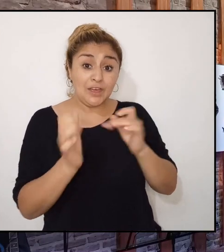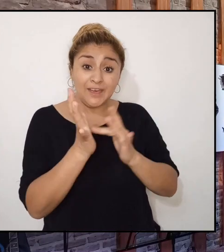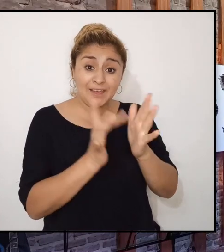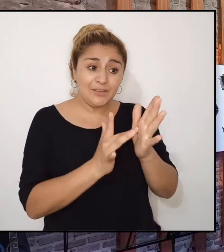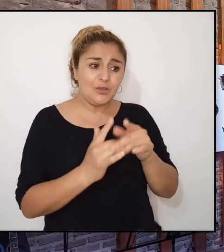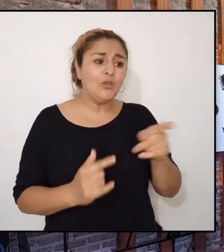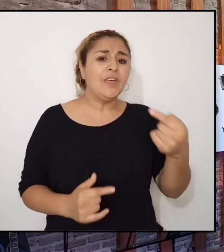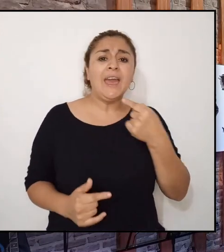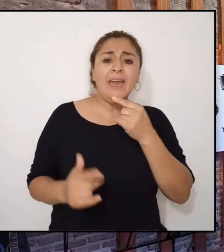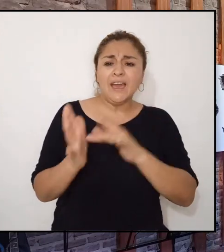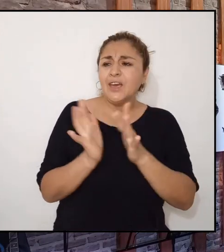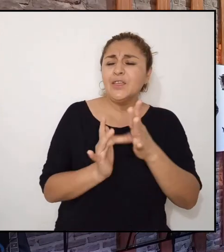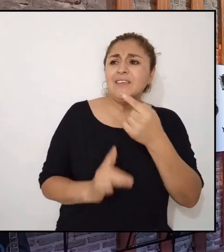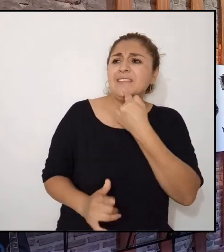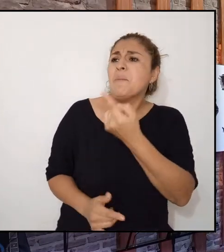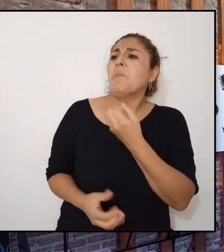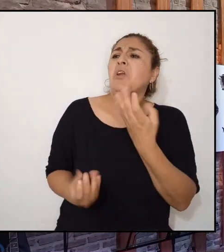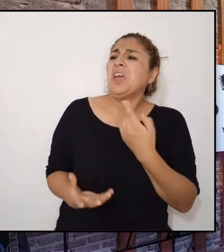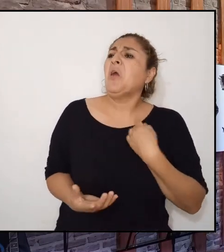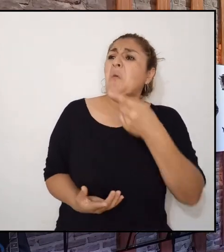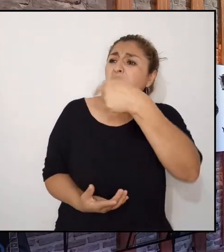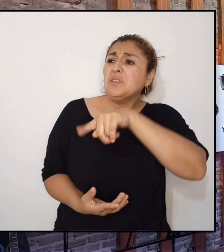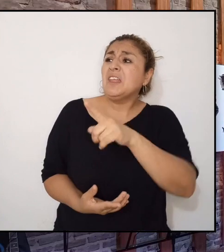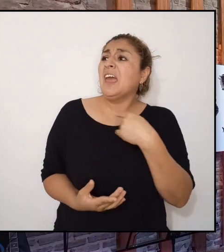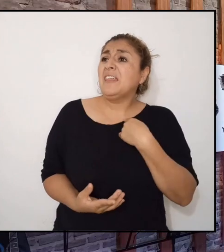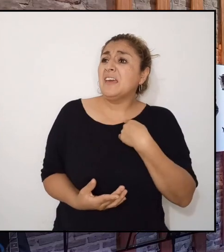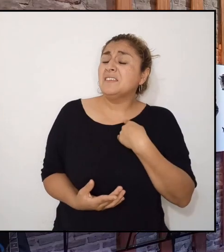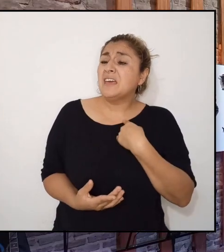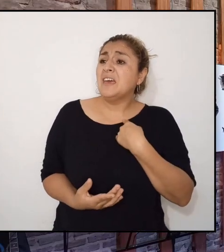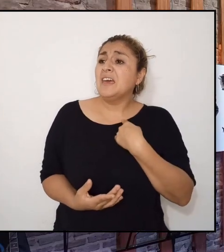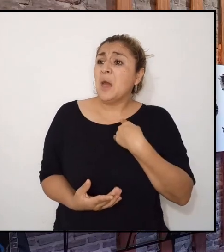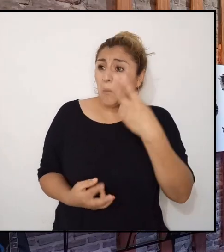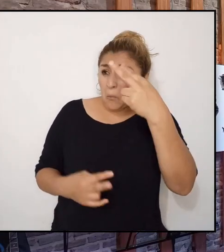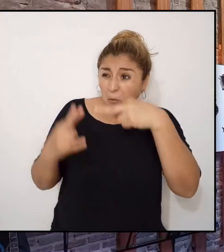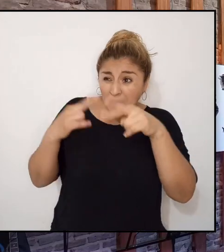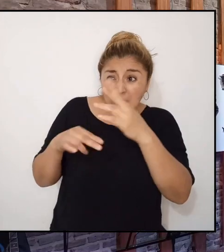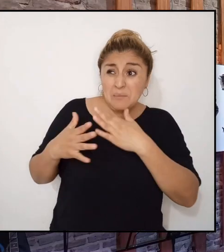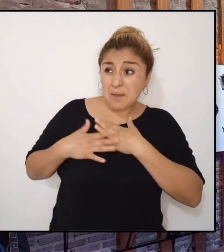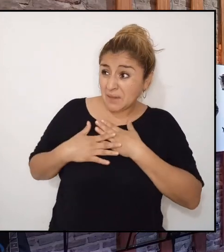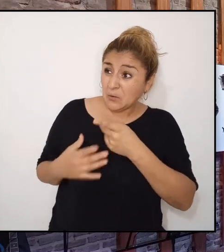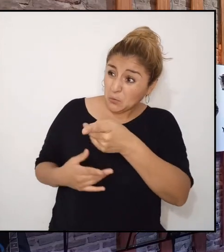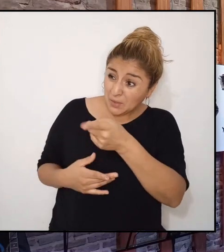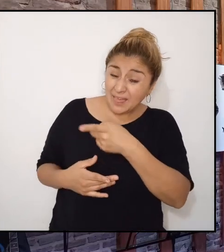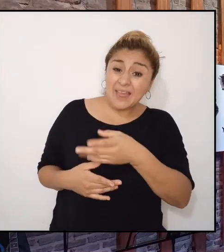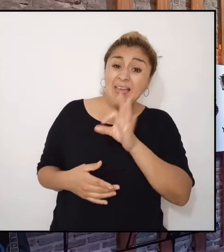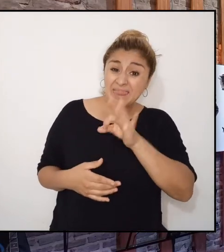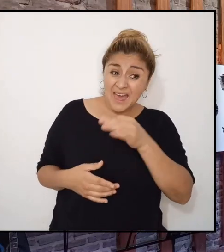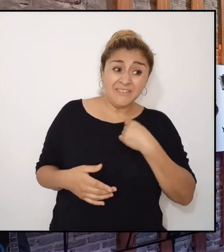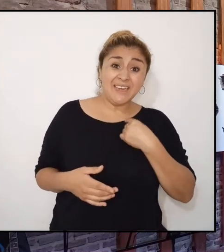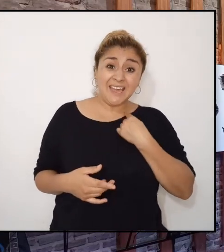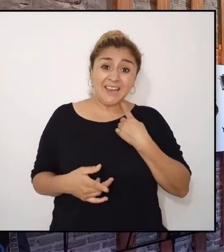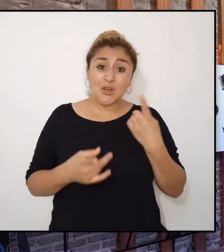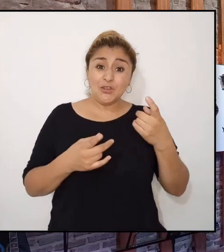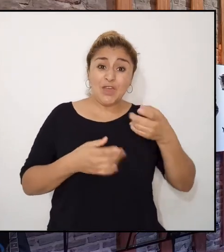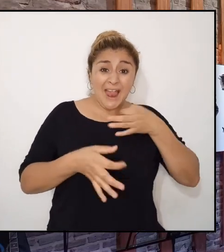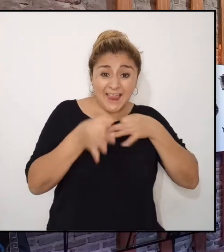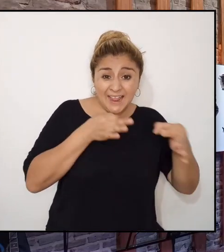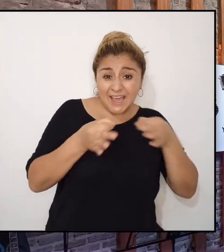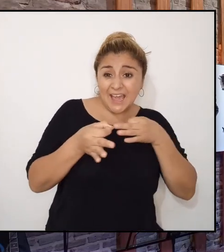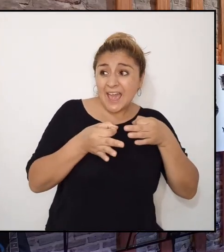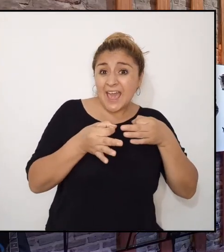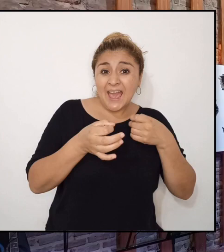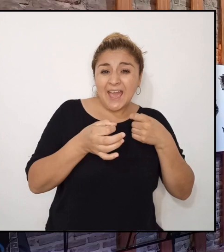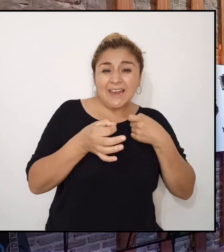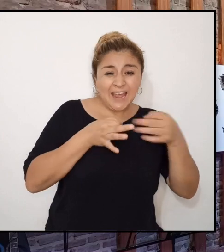¿por qué me perdieron? Nunca me tendrían que haber perdido. Tendrían que haber estado conmigo donde yo estoy. Ustedes tienen que estar, ¿no? Igual después